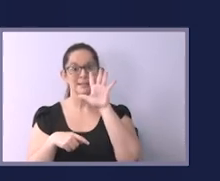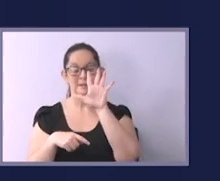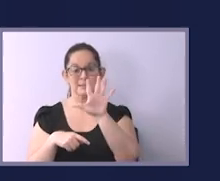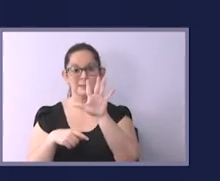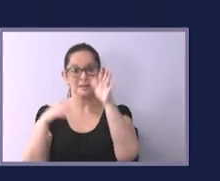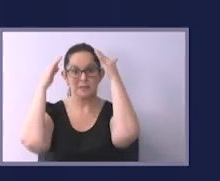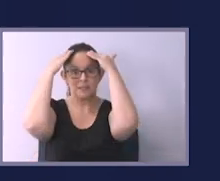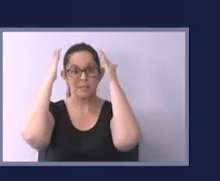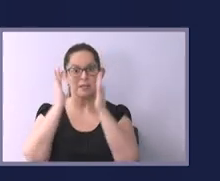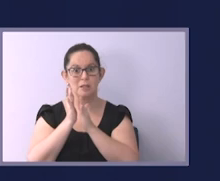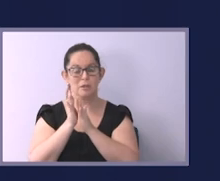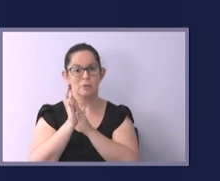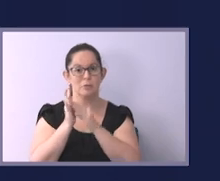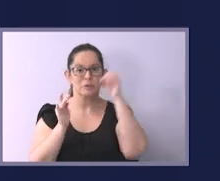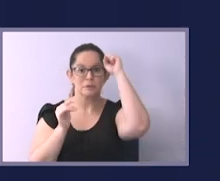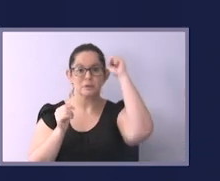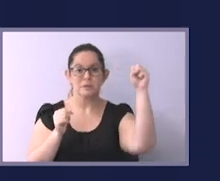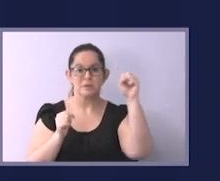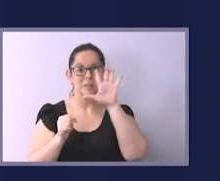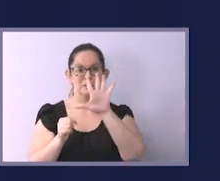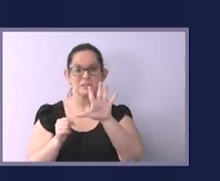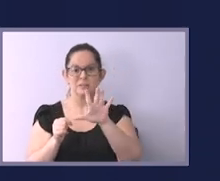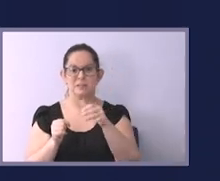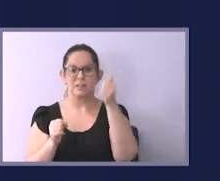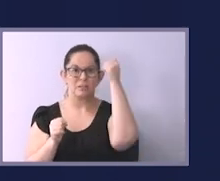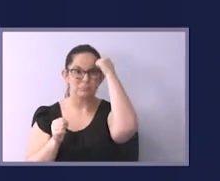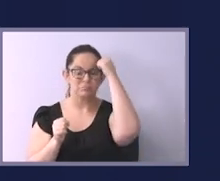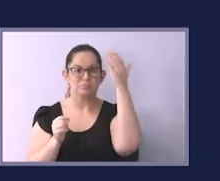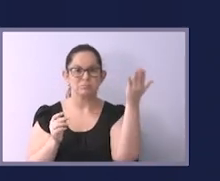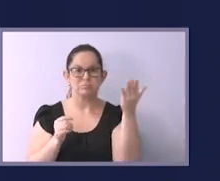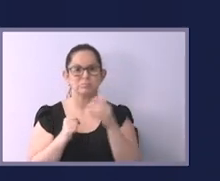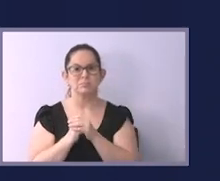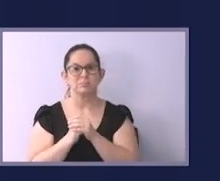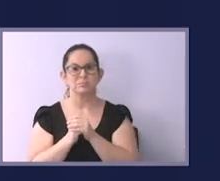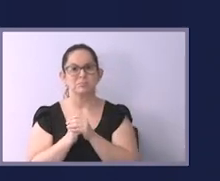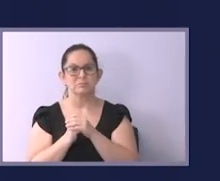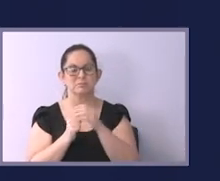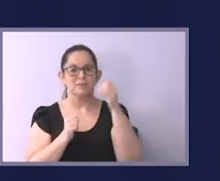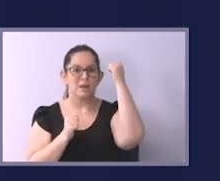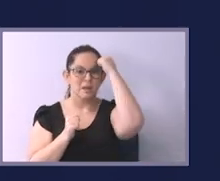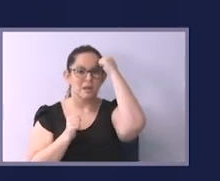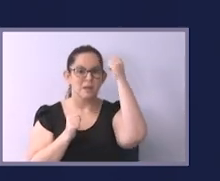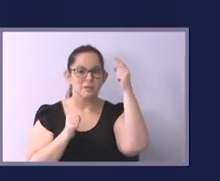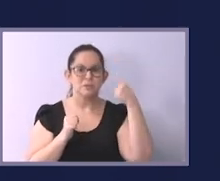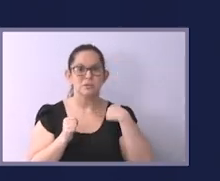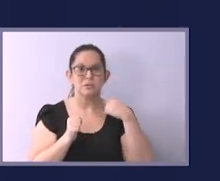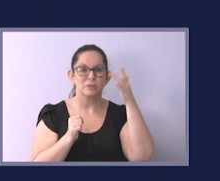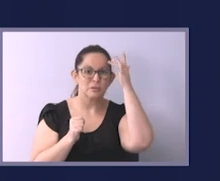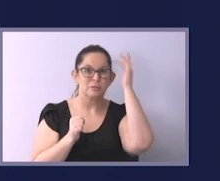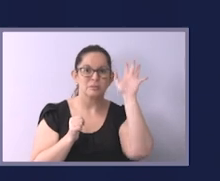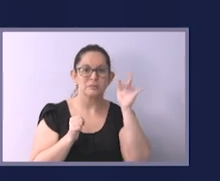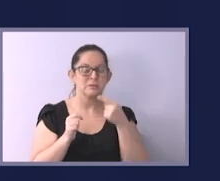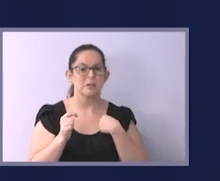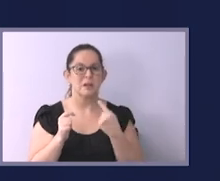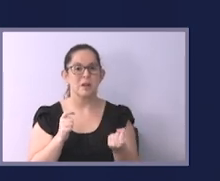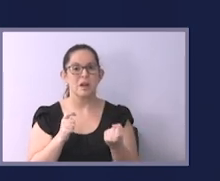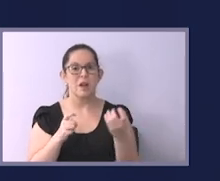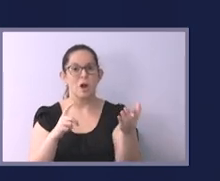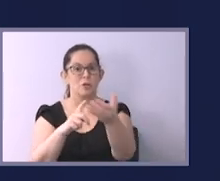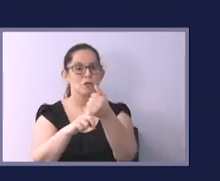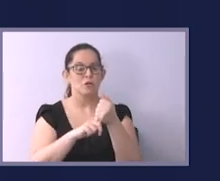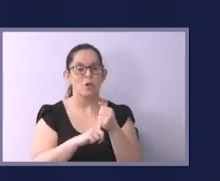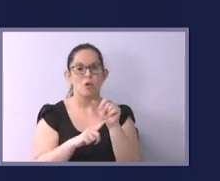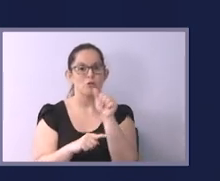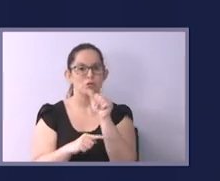ellas eran prudentes y 5 insensatas. Las insensatas, tomando sus lámparas, no